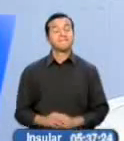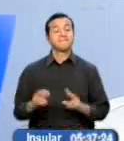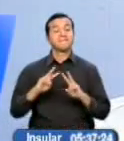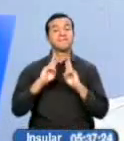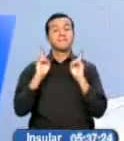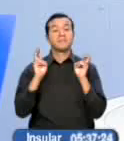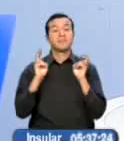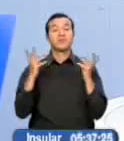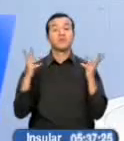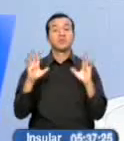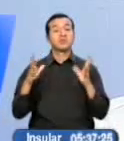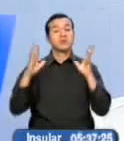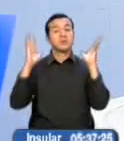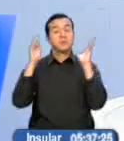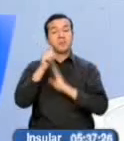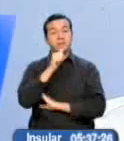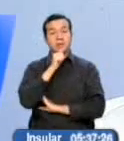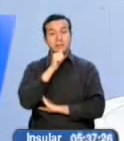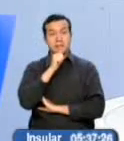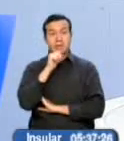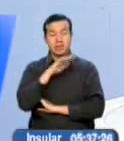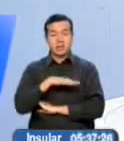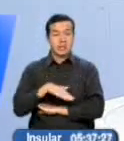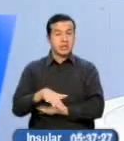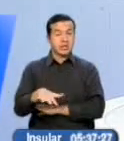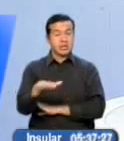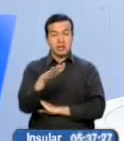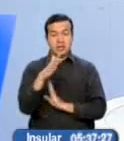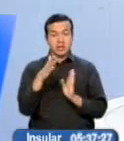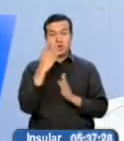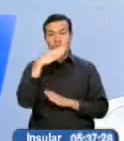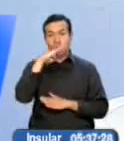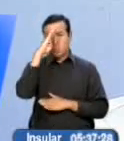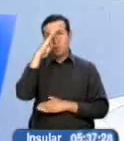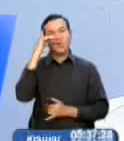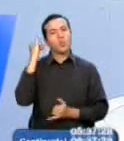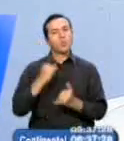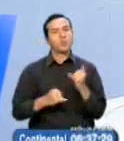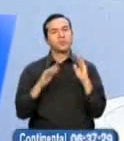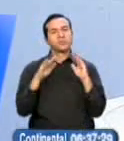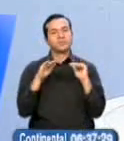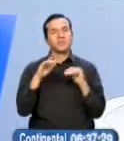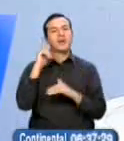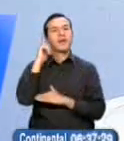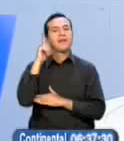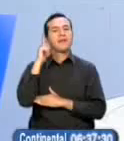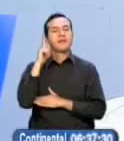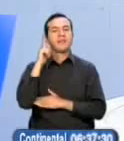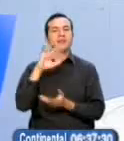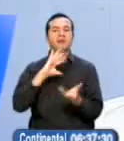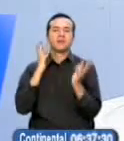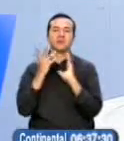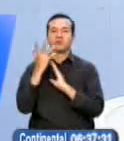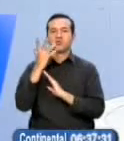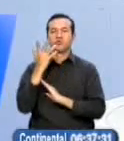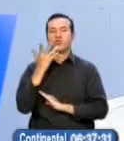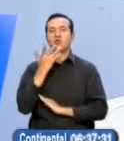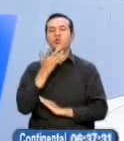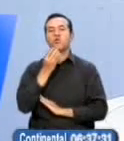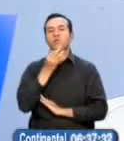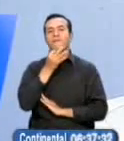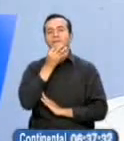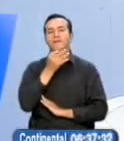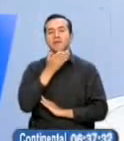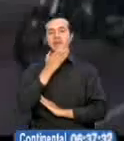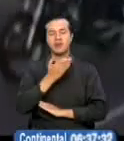más otros temas, en una ceremonia privada en el cementerio de Santa Ifigenia en Santiago de Cuba se dio el último adiós al líder de la revolución comunista, Fidel Castro.